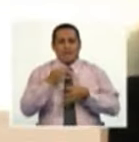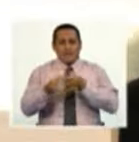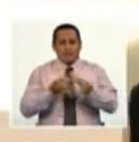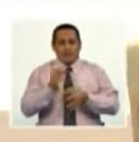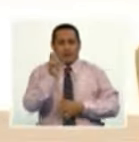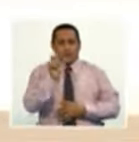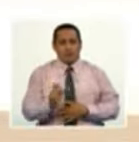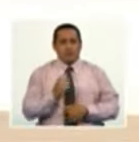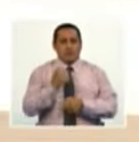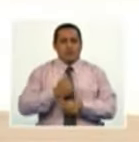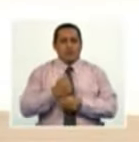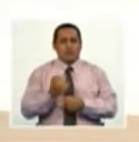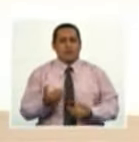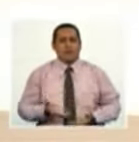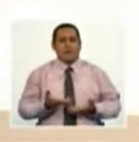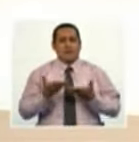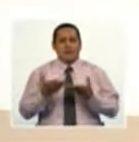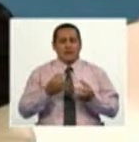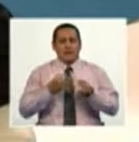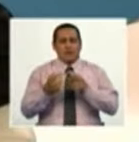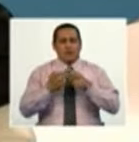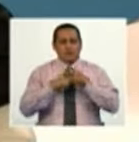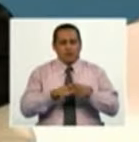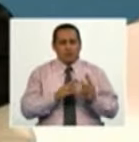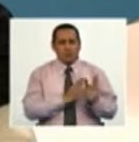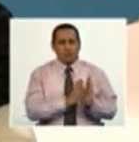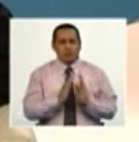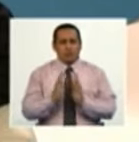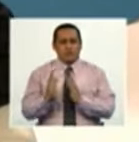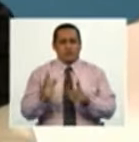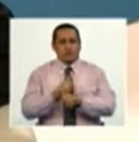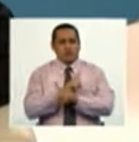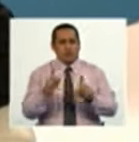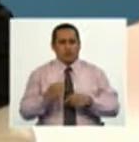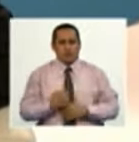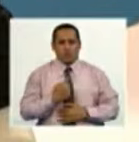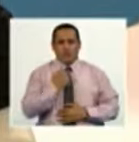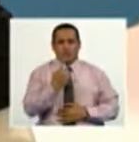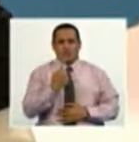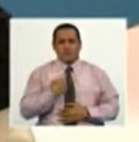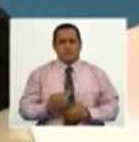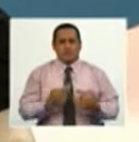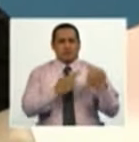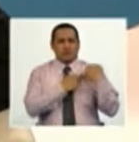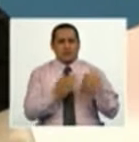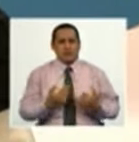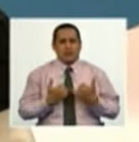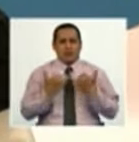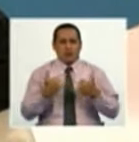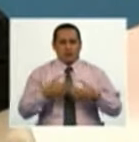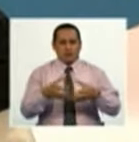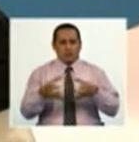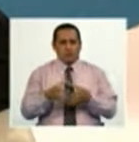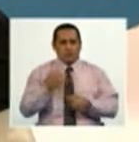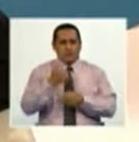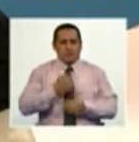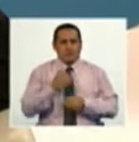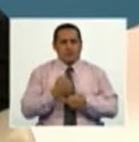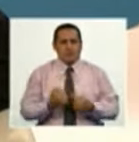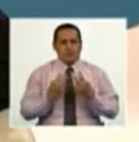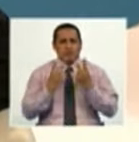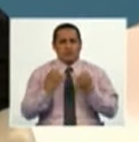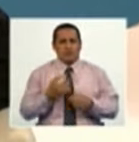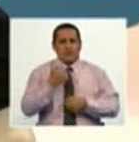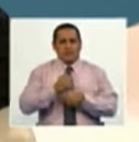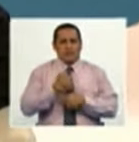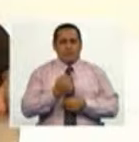según el trabajador, se le había iniciado un procedimiento que no le era afín al régimen laboral en el